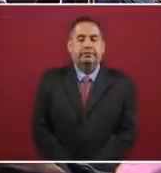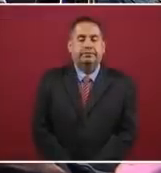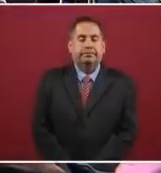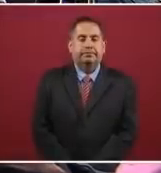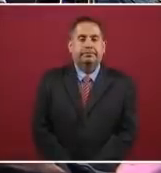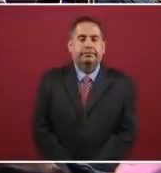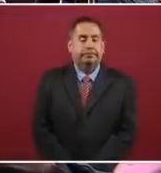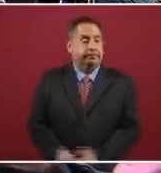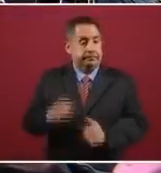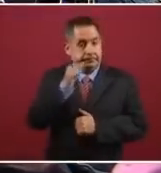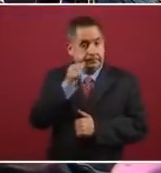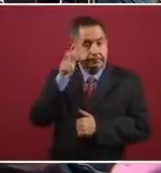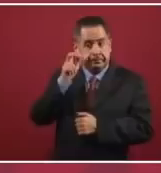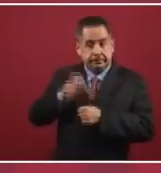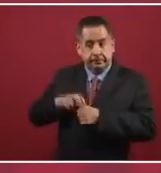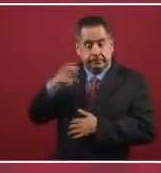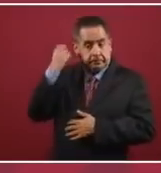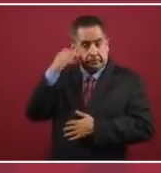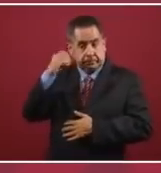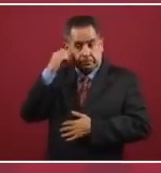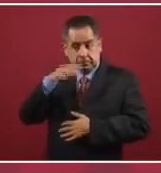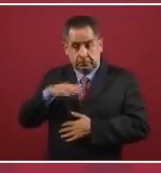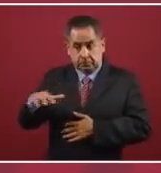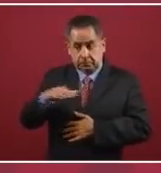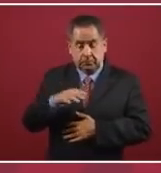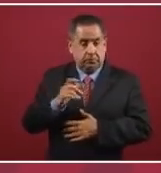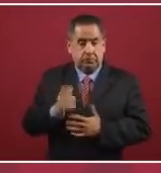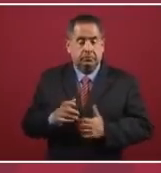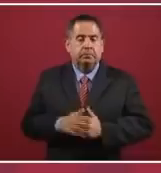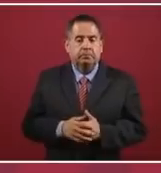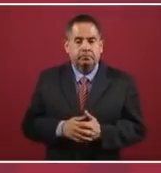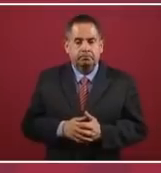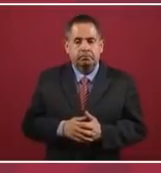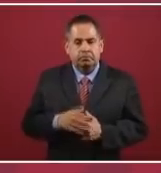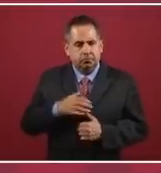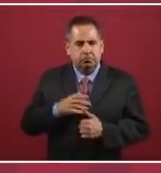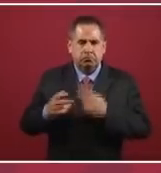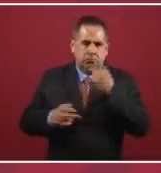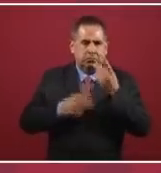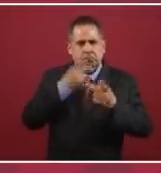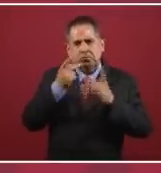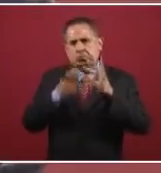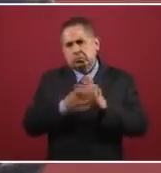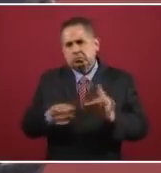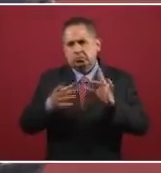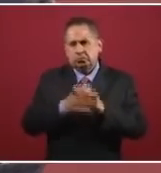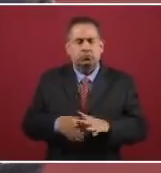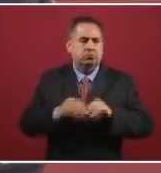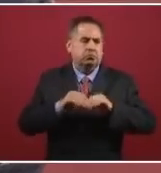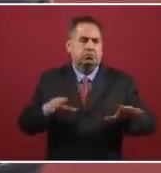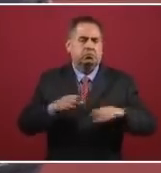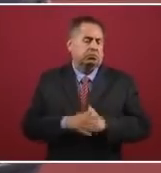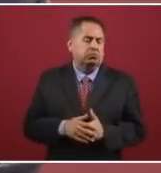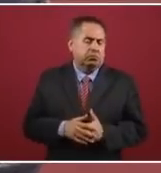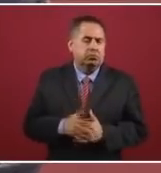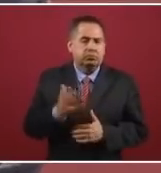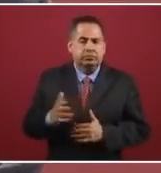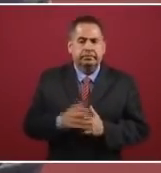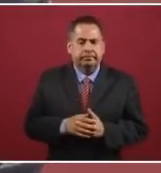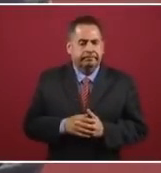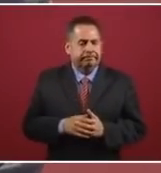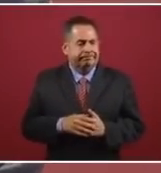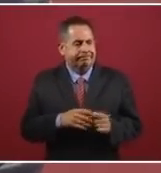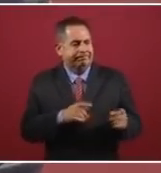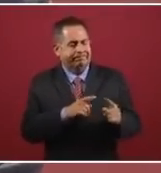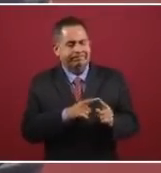antier en Oaxaca y me he estado pronunciando en ese sentido contra crímenes